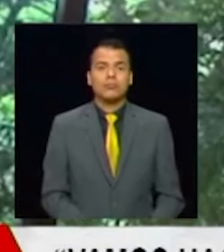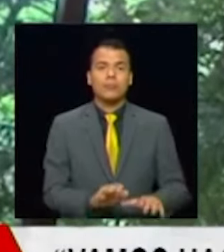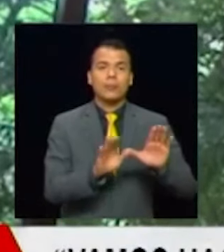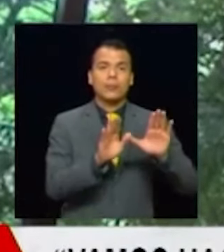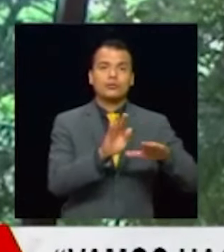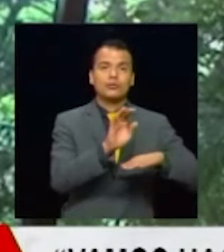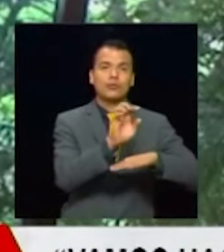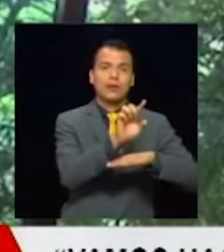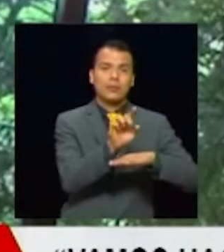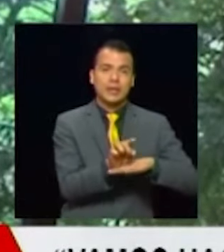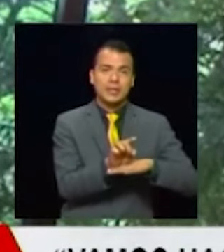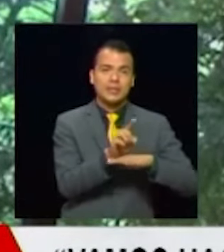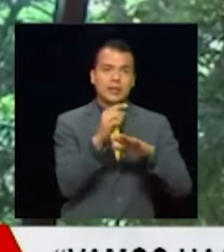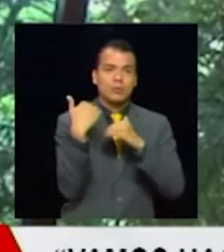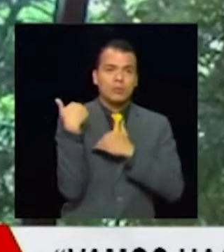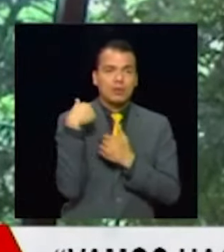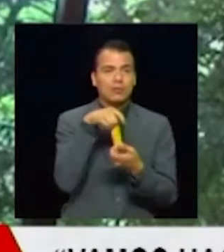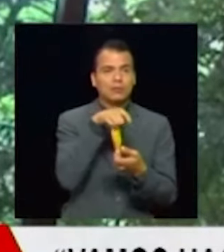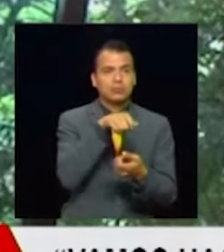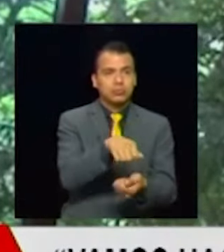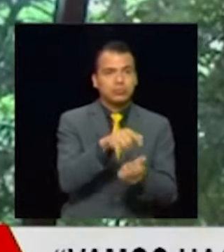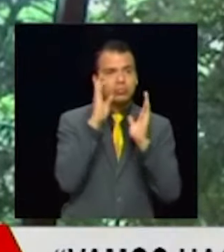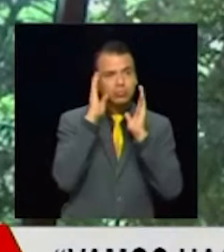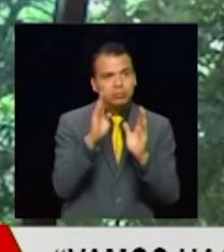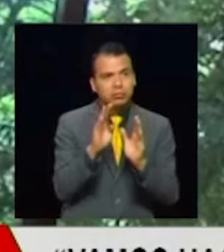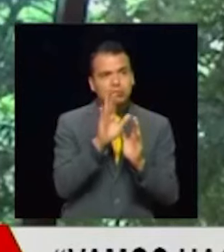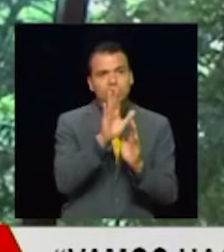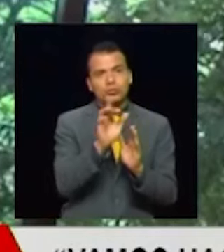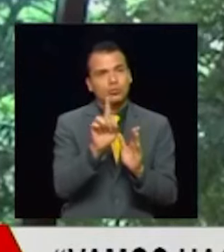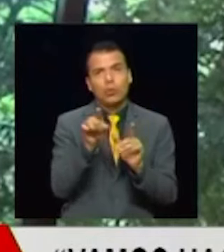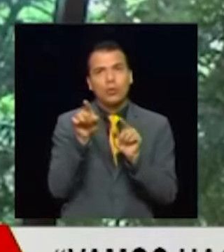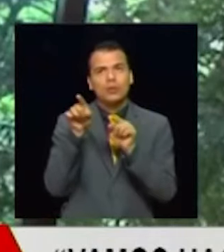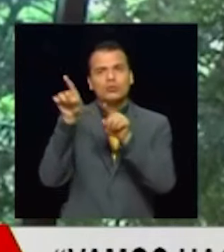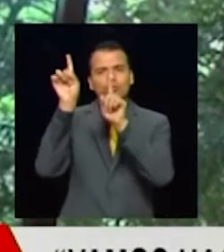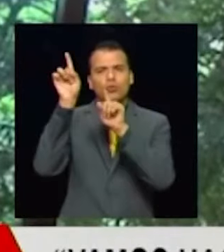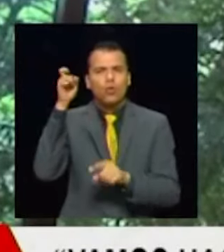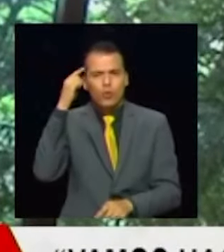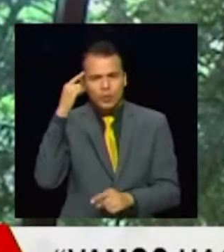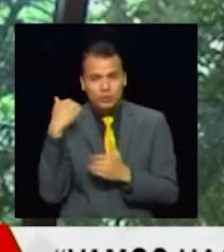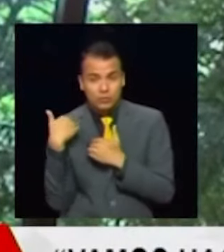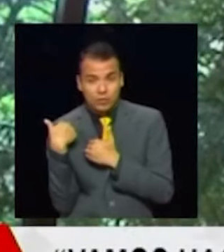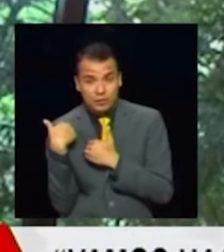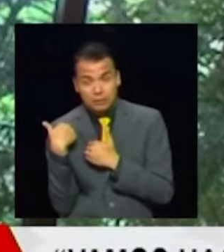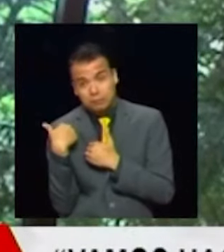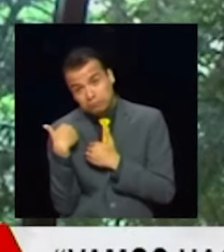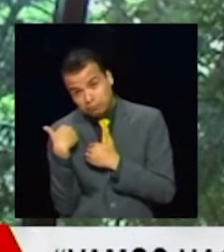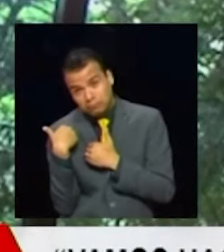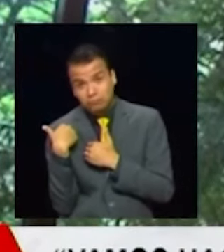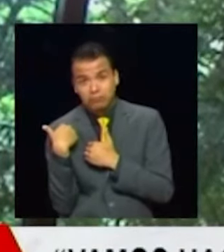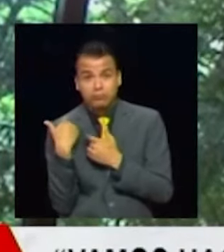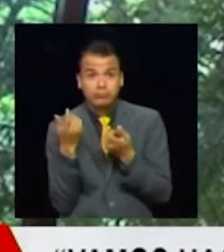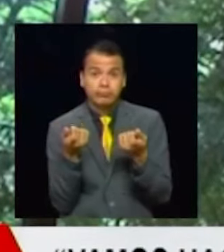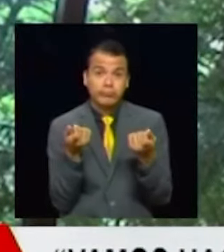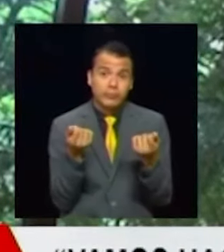EPS, el Estado asuma la atención de los usuarios, y claramente pues una situación